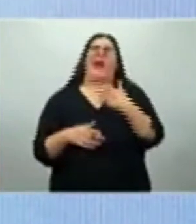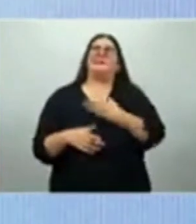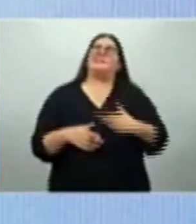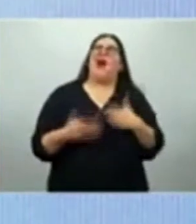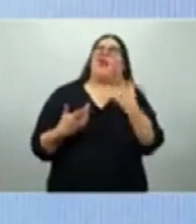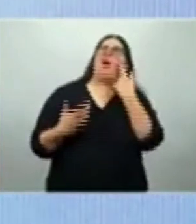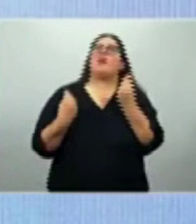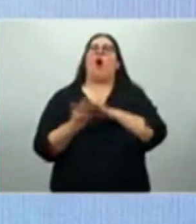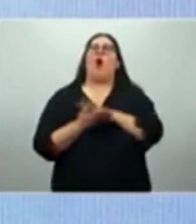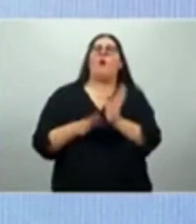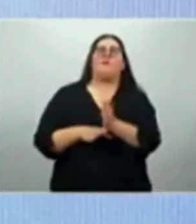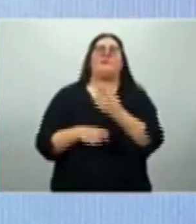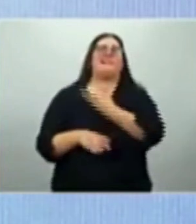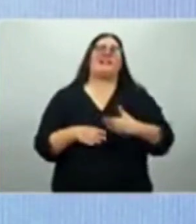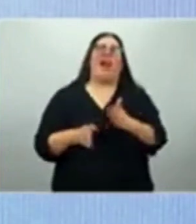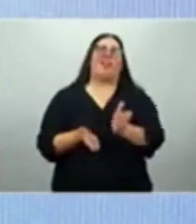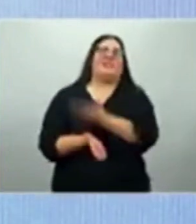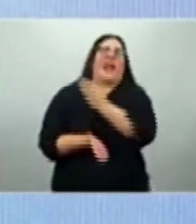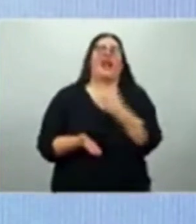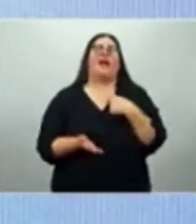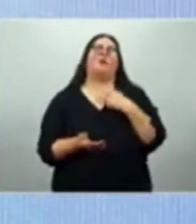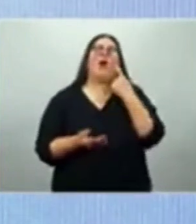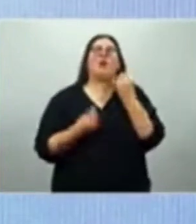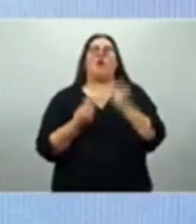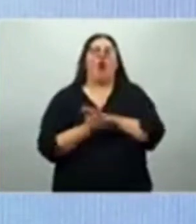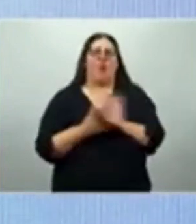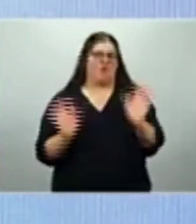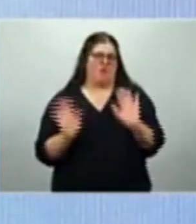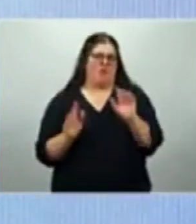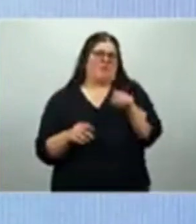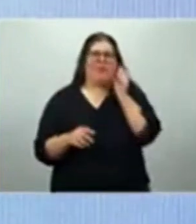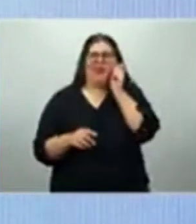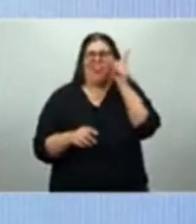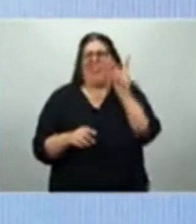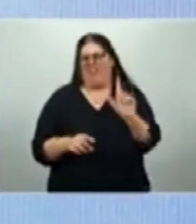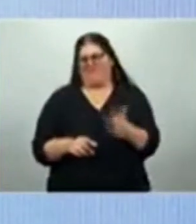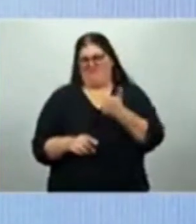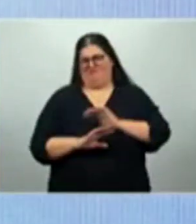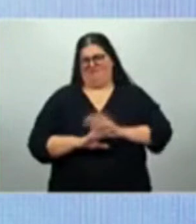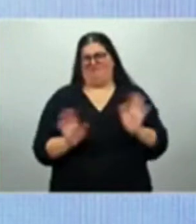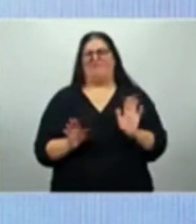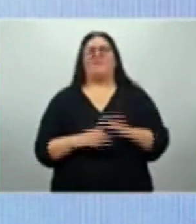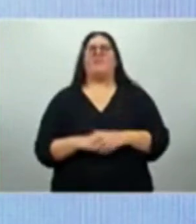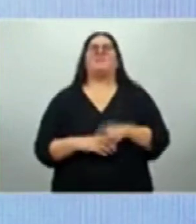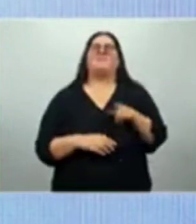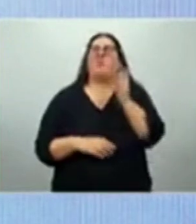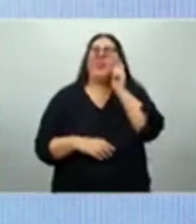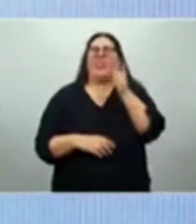Estado. Creo que esa idea absurda, esa idea,